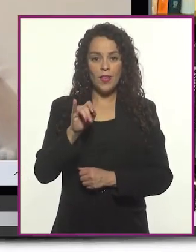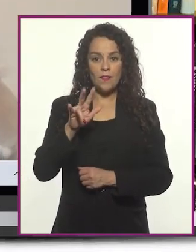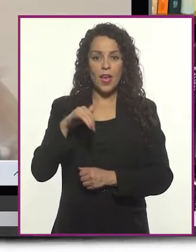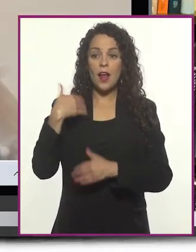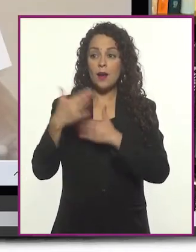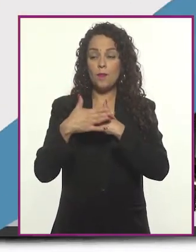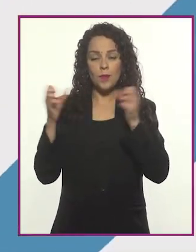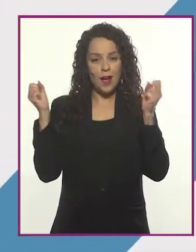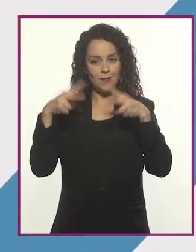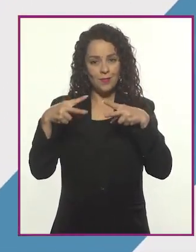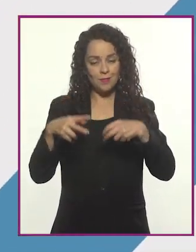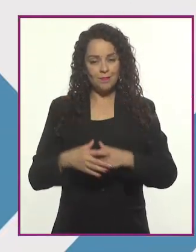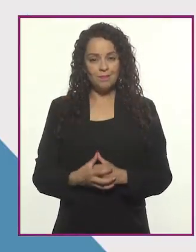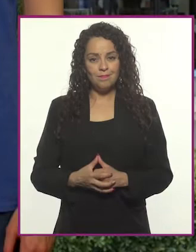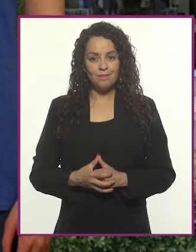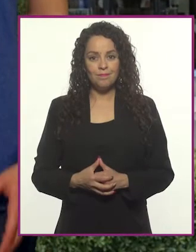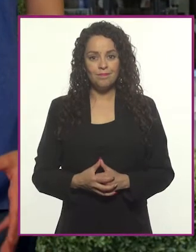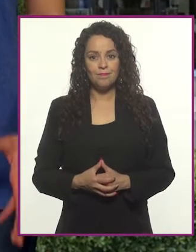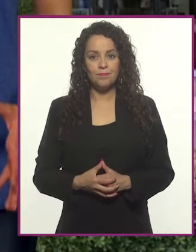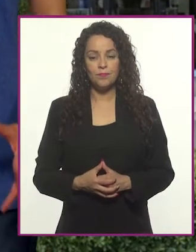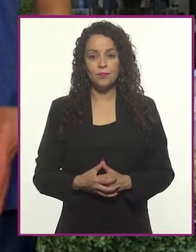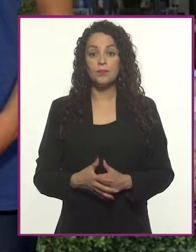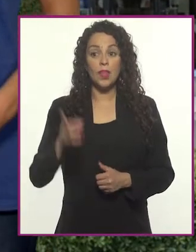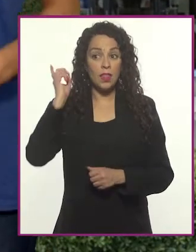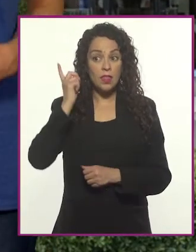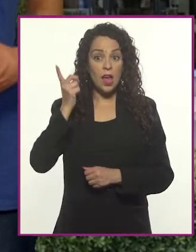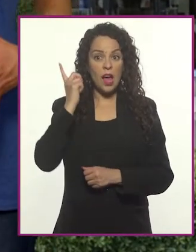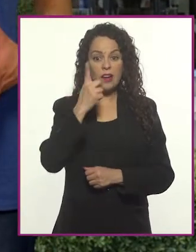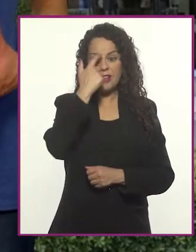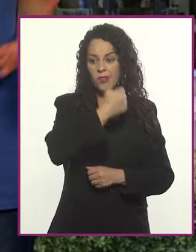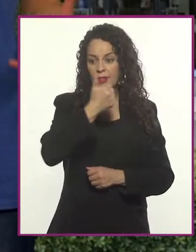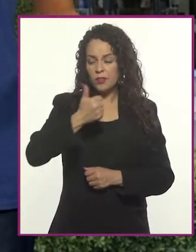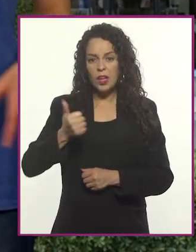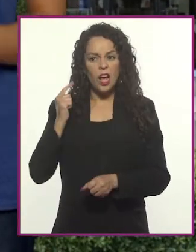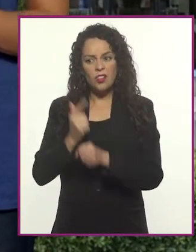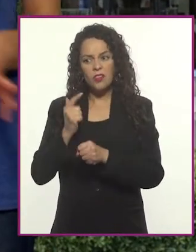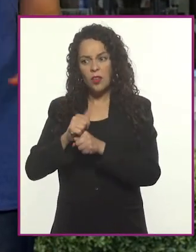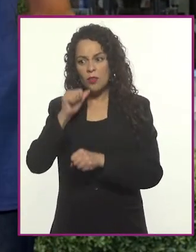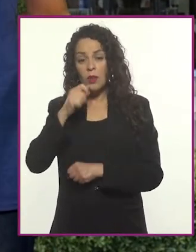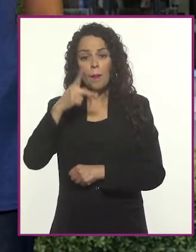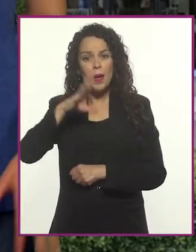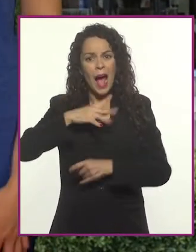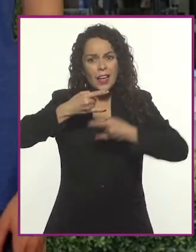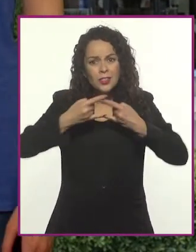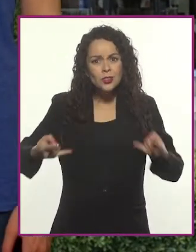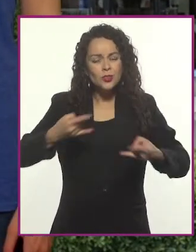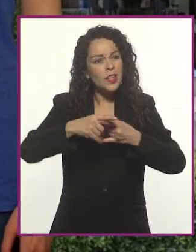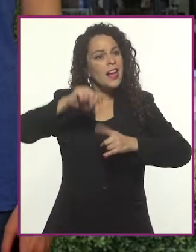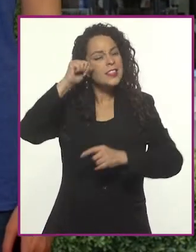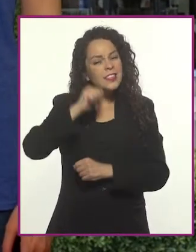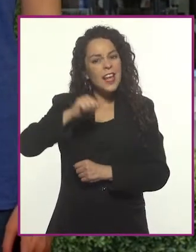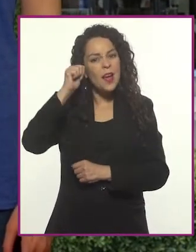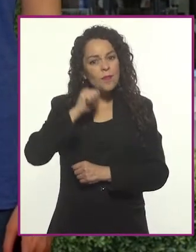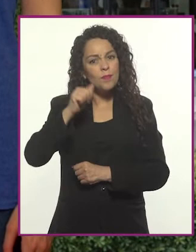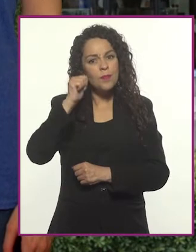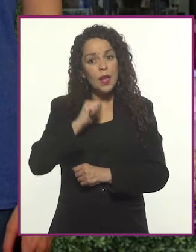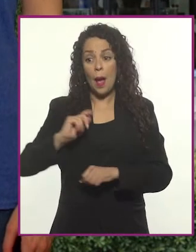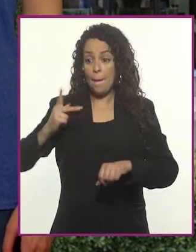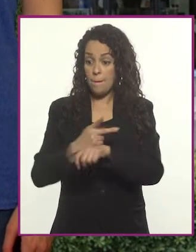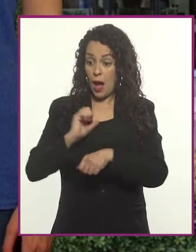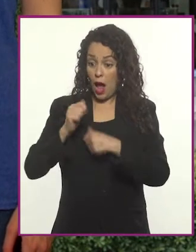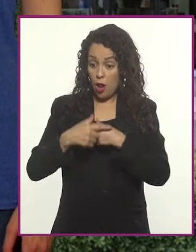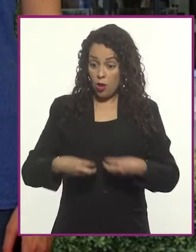nos vemos próximamente. Cada día sin darnos cuenta contamos historias todo el tiempo. Cuando hablamos de algo que nos